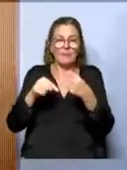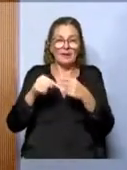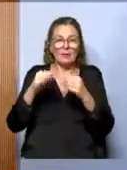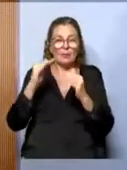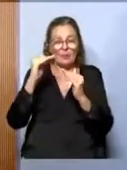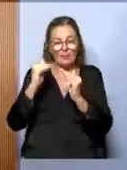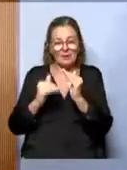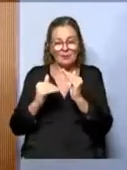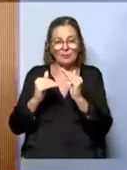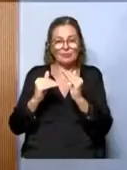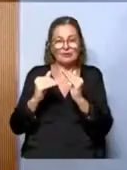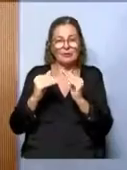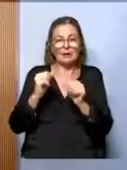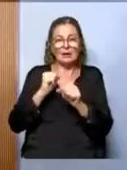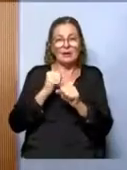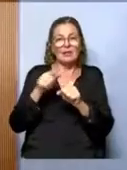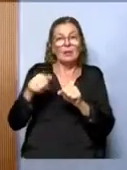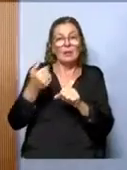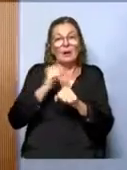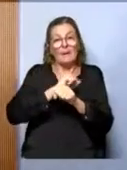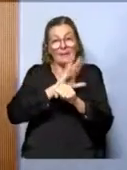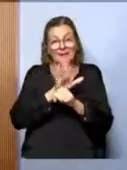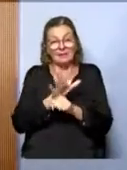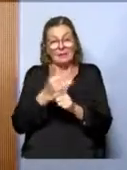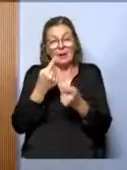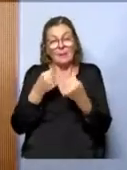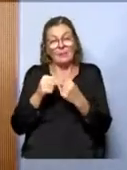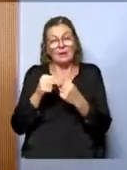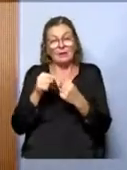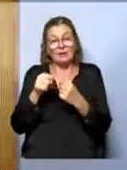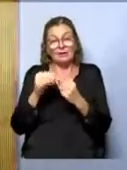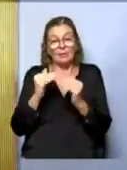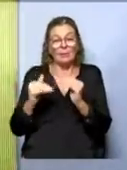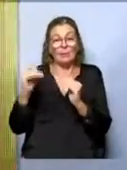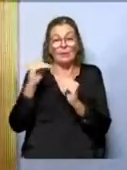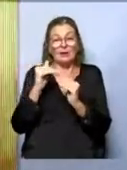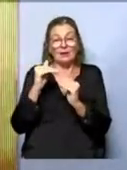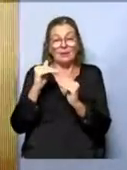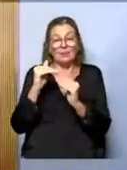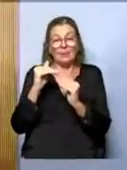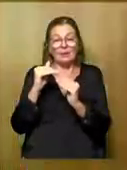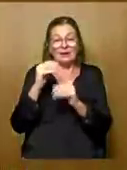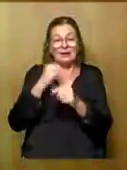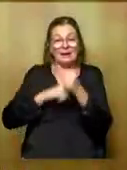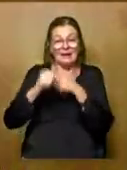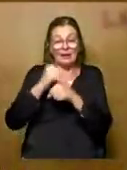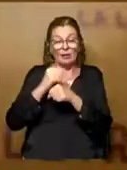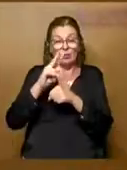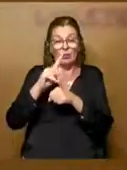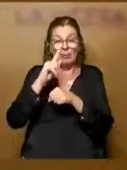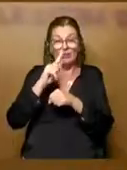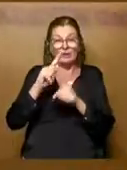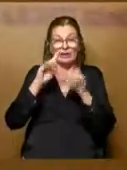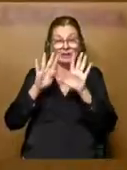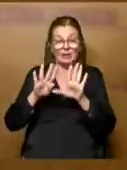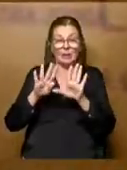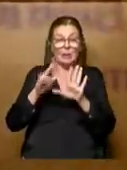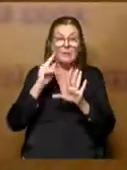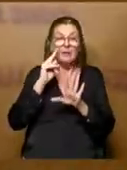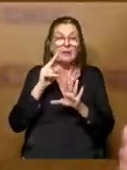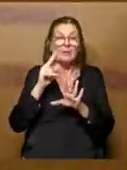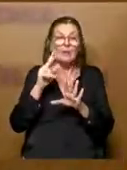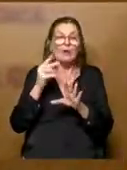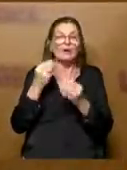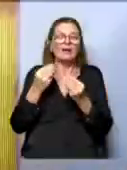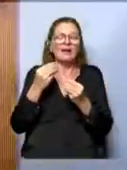disminuye post-pandemia, pero queda un escalón más arriba que pre-pandemia. O sea, siempre depende con qué año miremos, ¿no? O sea, hay un